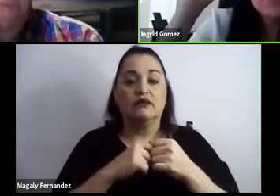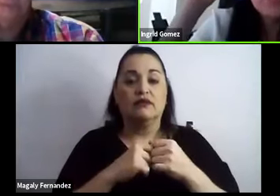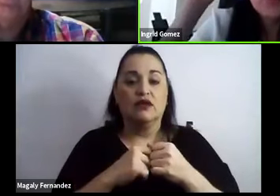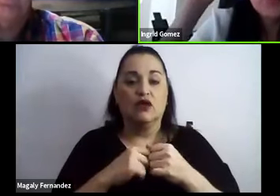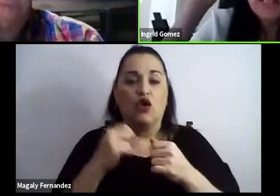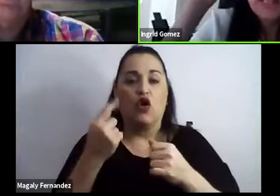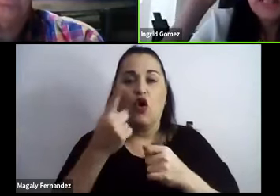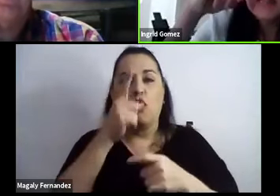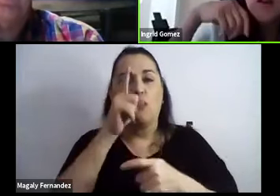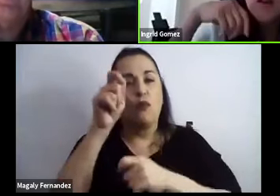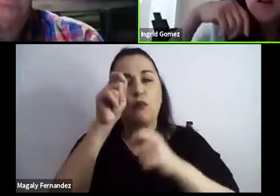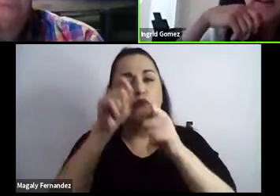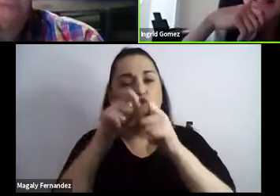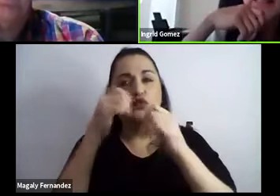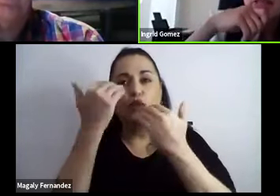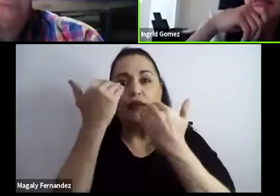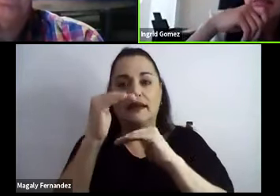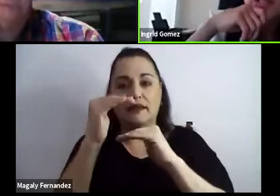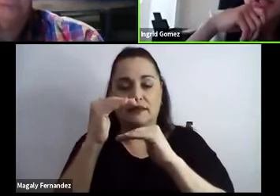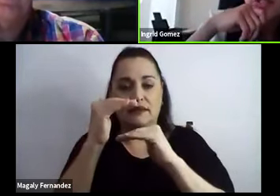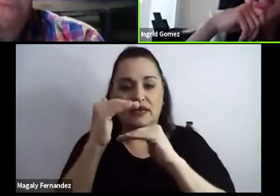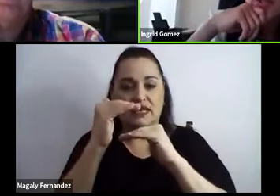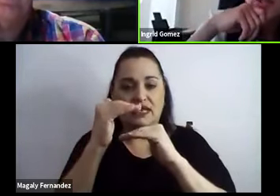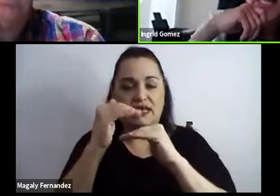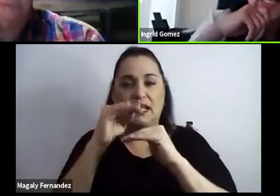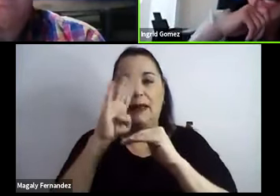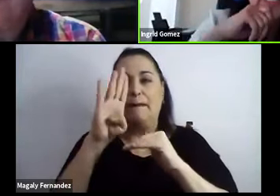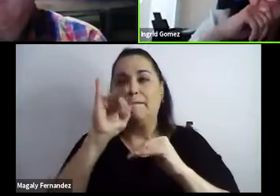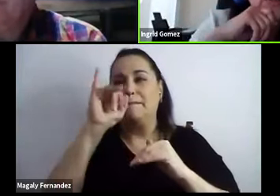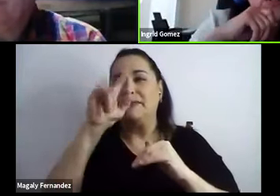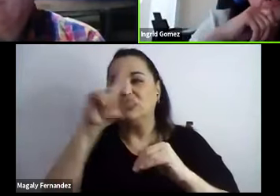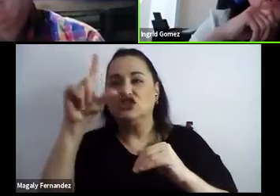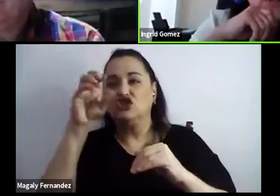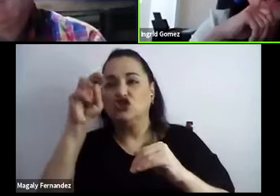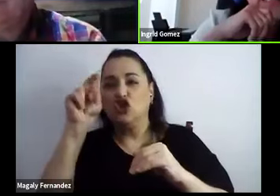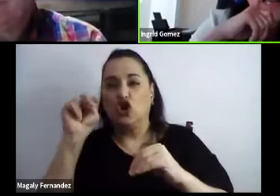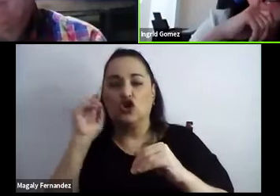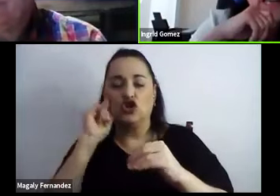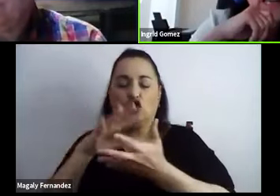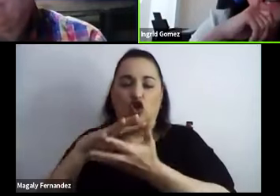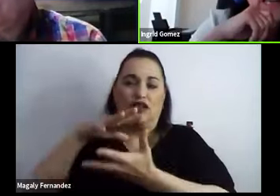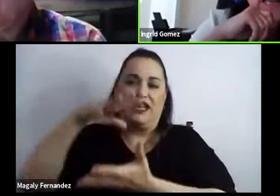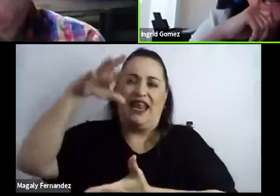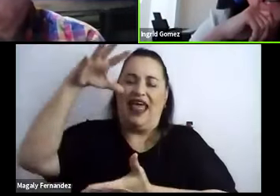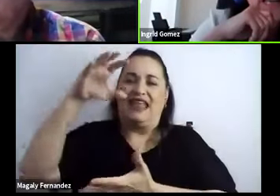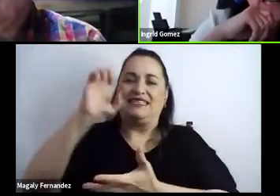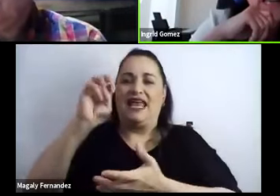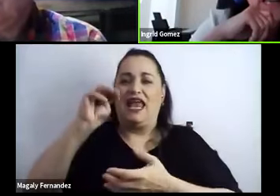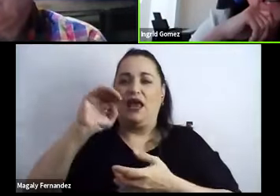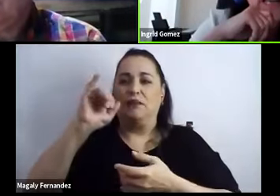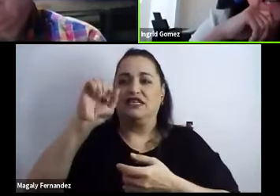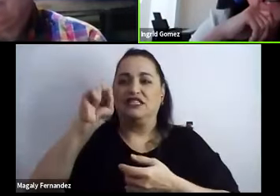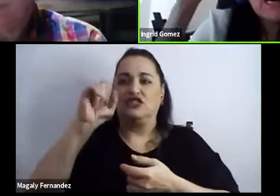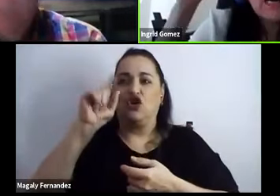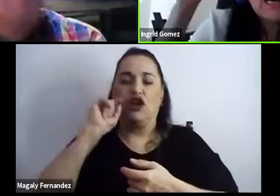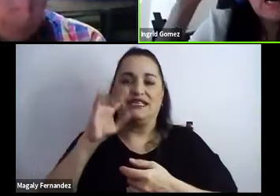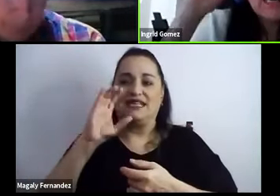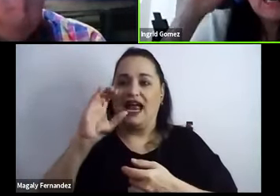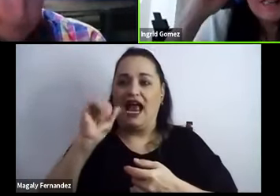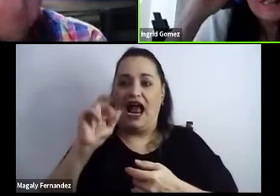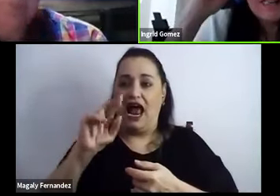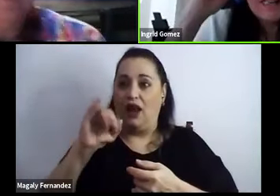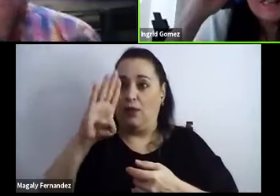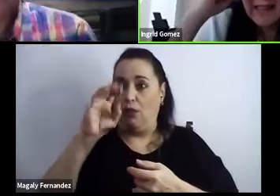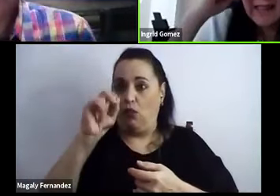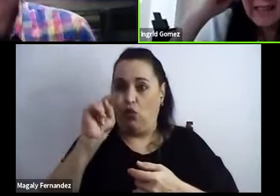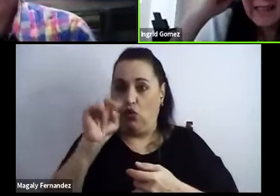un punto límite con este billón de toneladas de emisiones de carbono que nos mencionabas, más